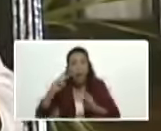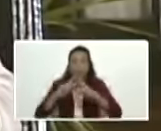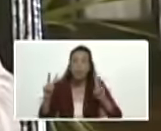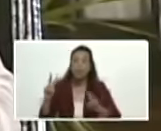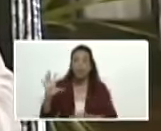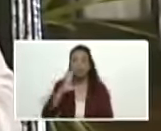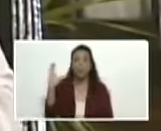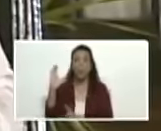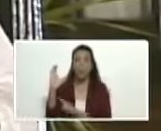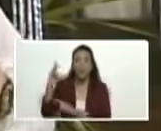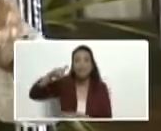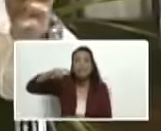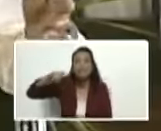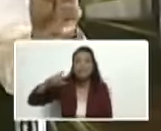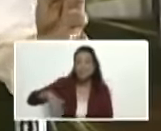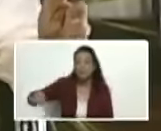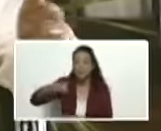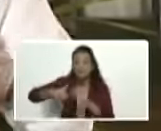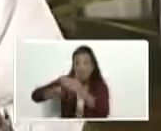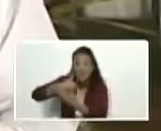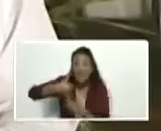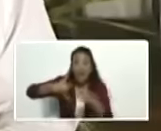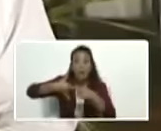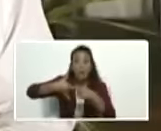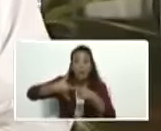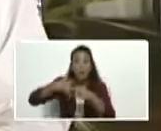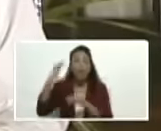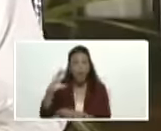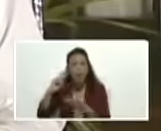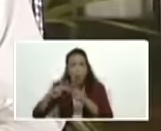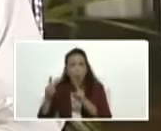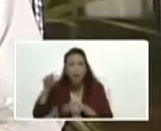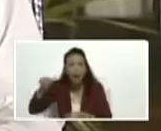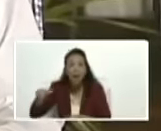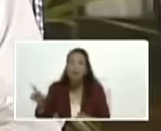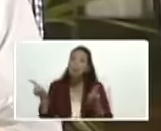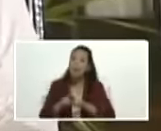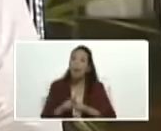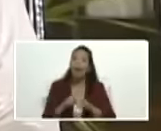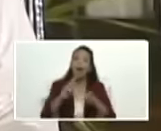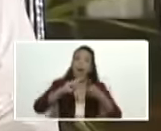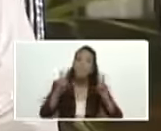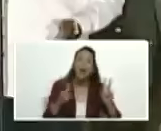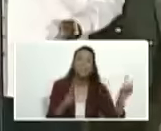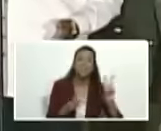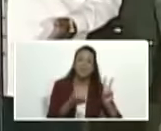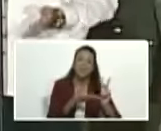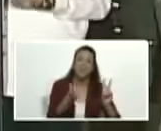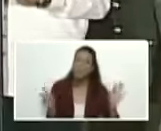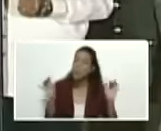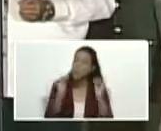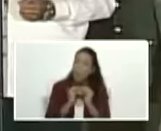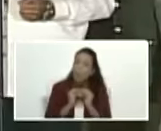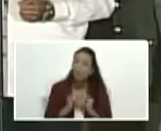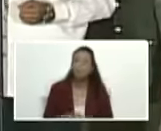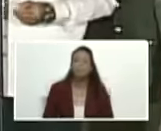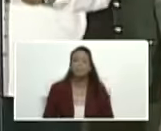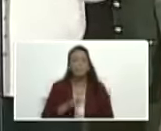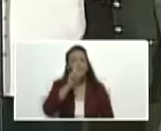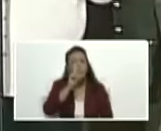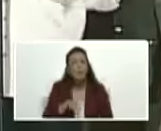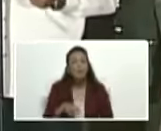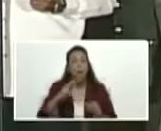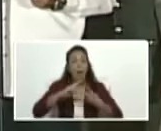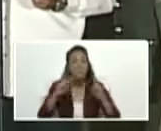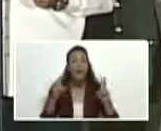Colombia. Porque la paz de Colombia es la paz de Venezuela. Y también la